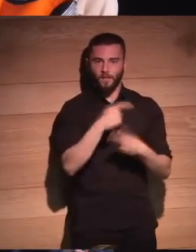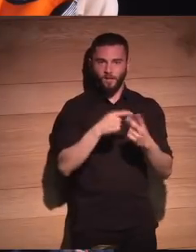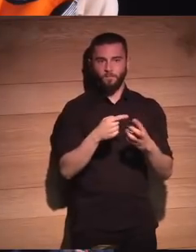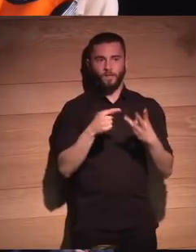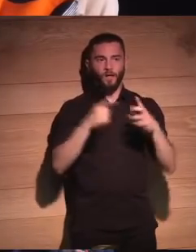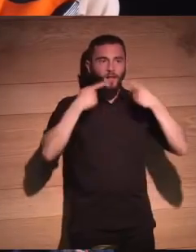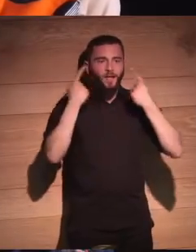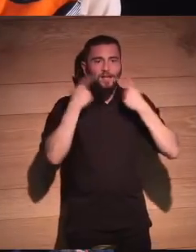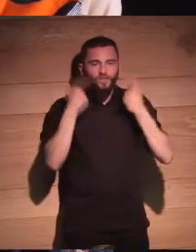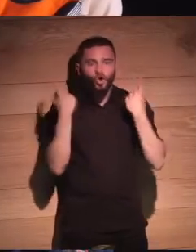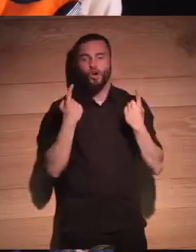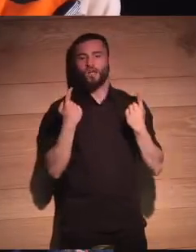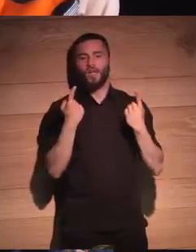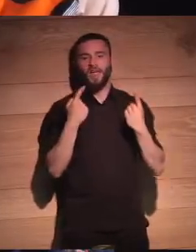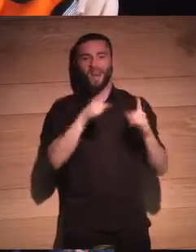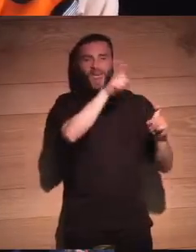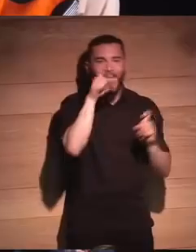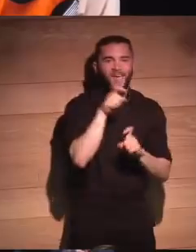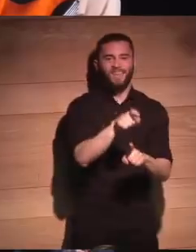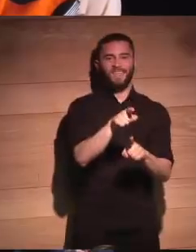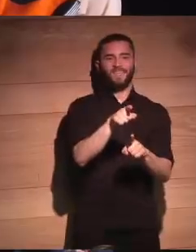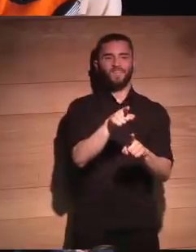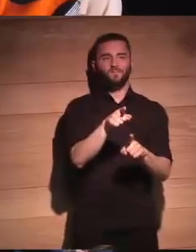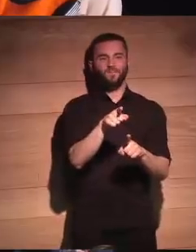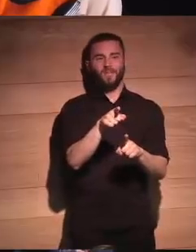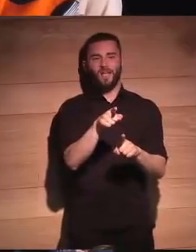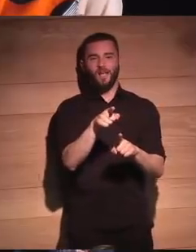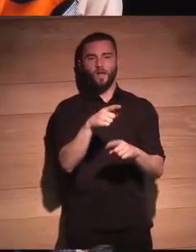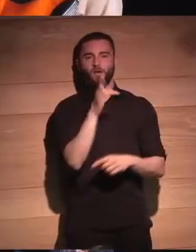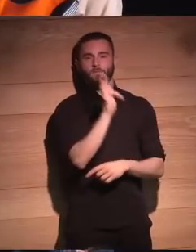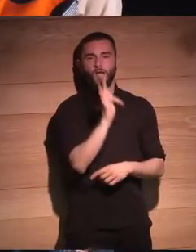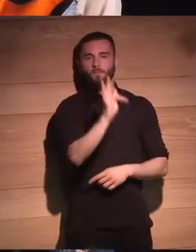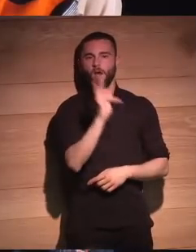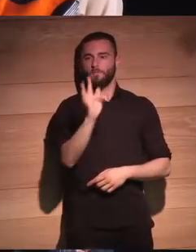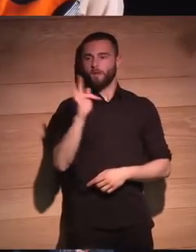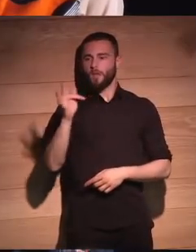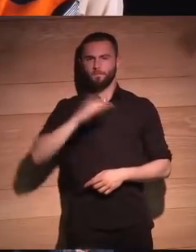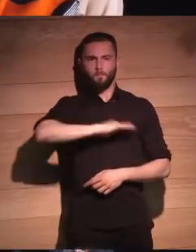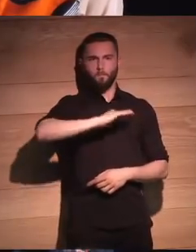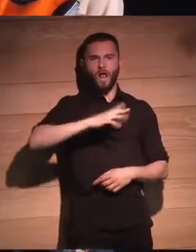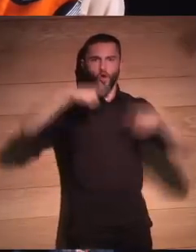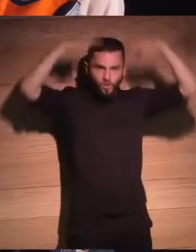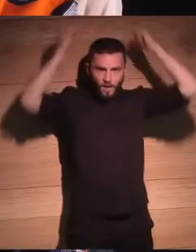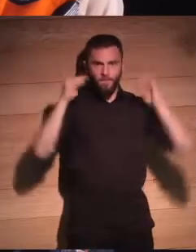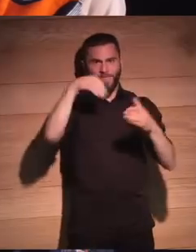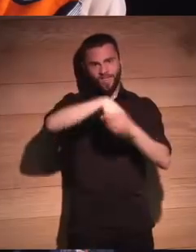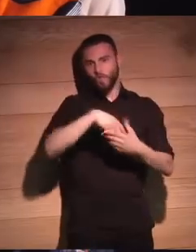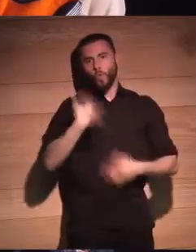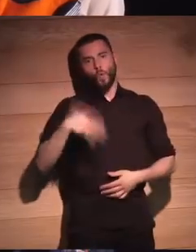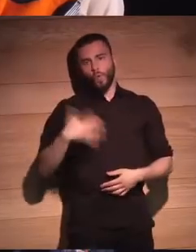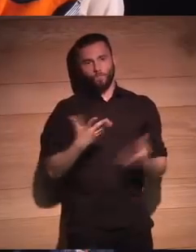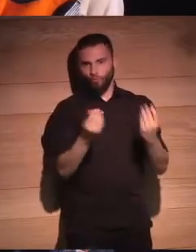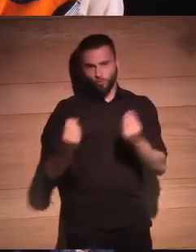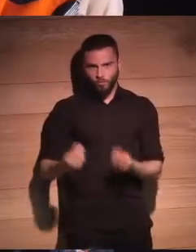Joker, Enigma, el Joker Espantapájaros, empiezas a sumar la galería, Joker la tiene galería de un club villanos de fans. de Batman es